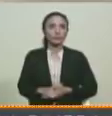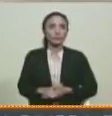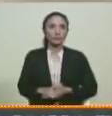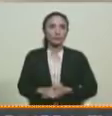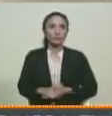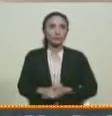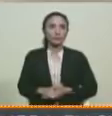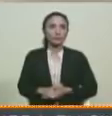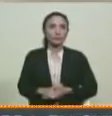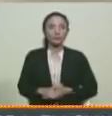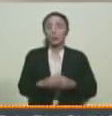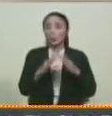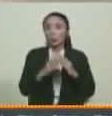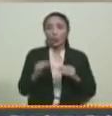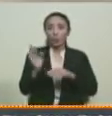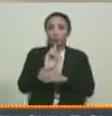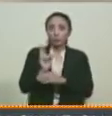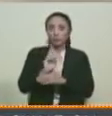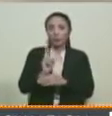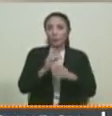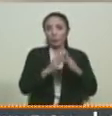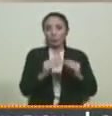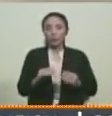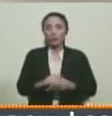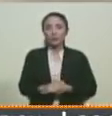Porque todo se va a acelerar.